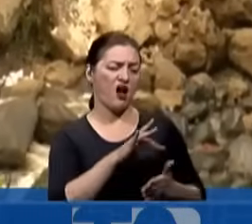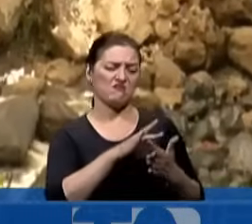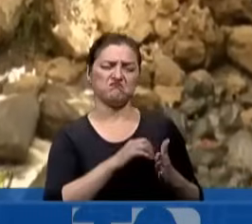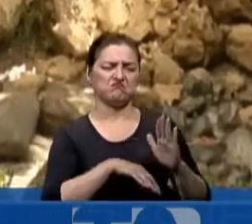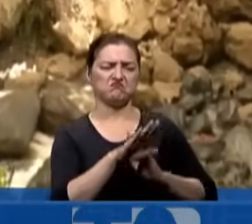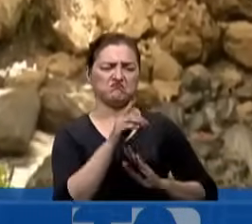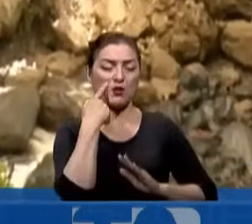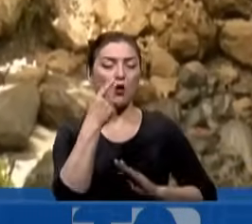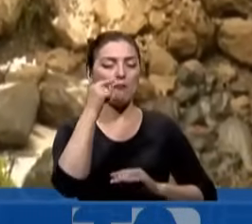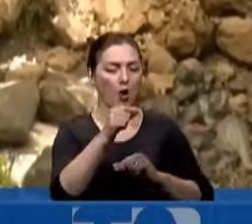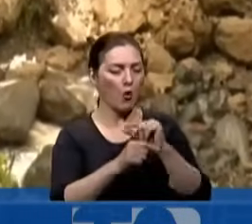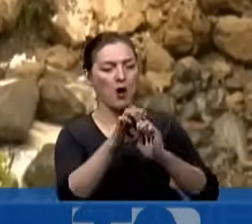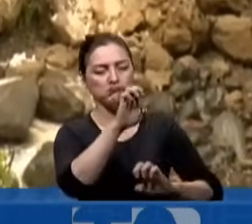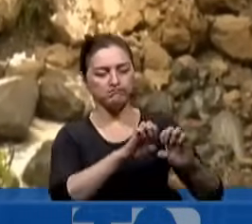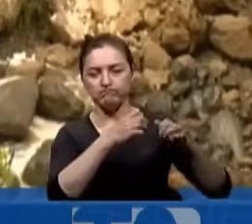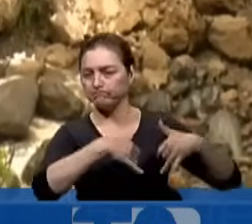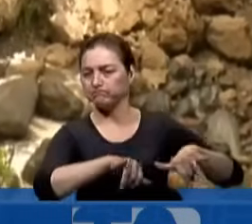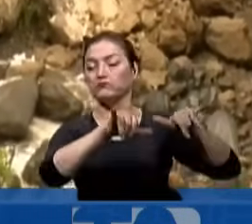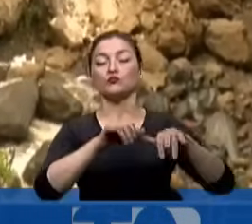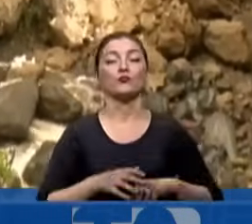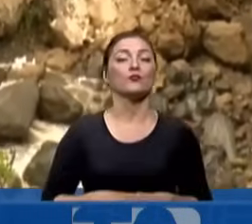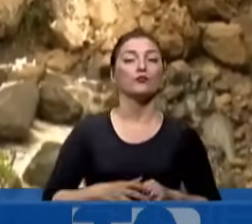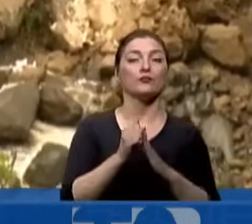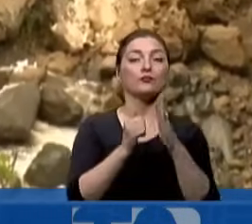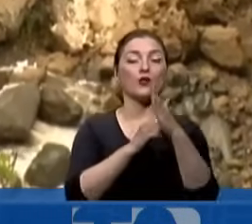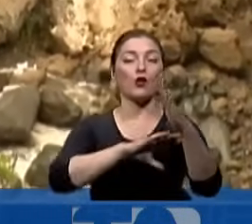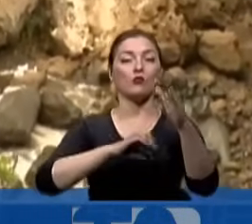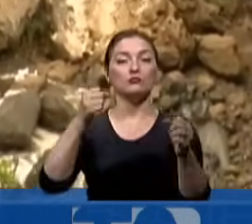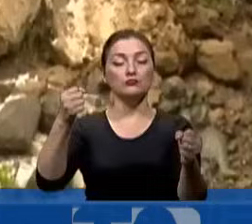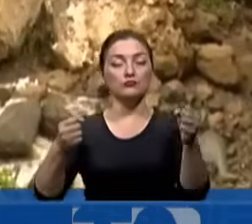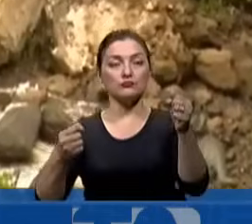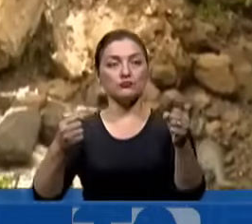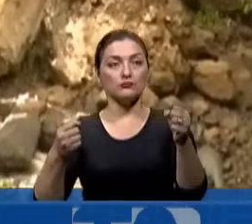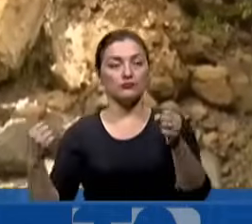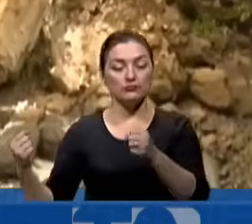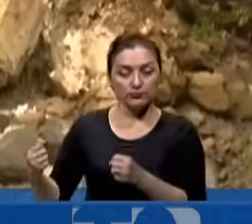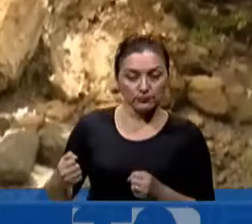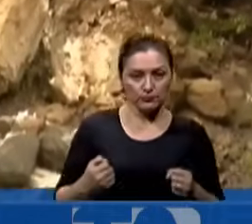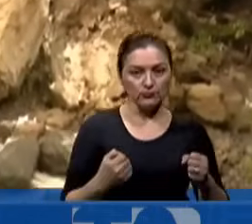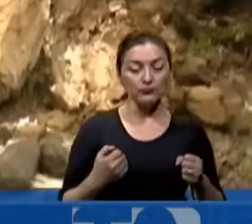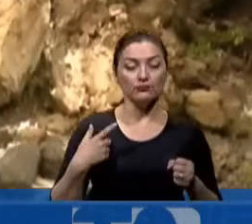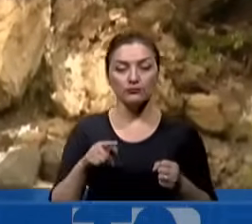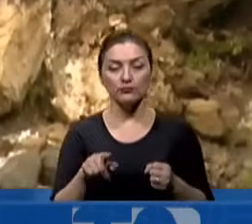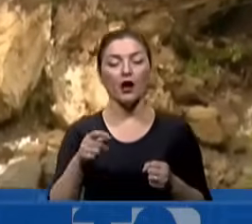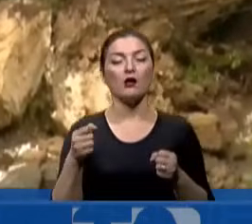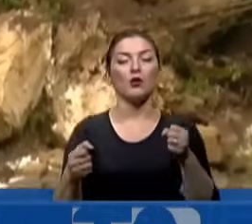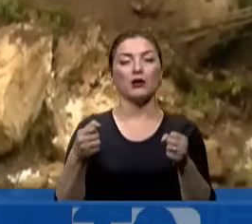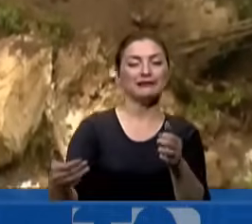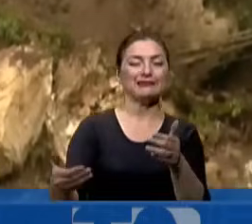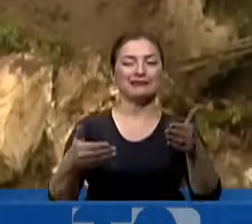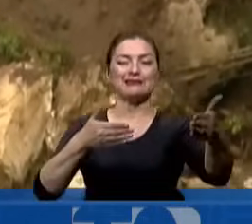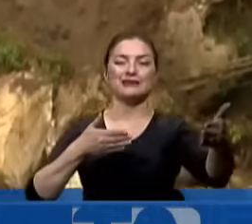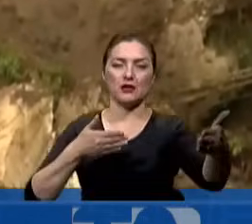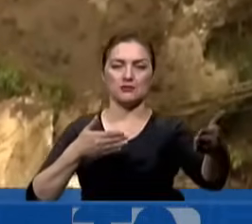se va a ir evaluando la situación. La Agencia Metropolitana de Tránsito habilitó parcialmente solo un carril